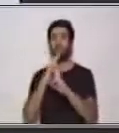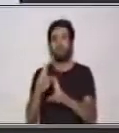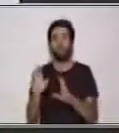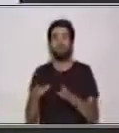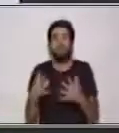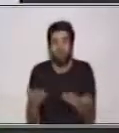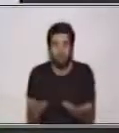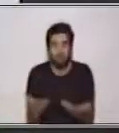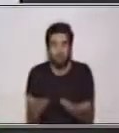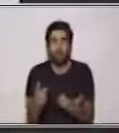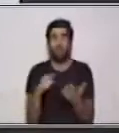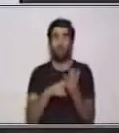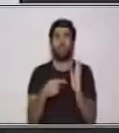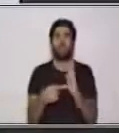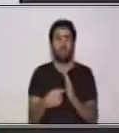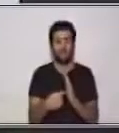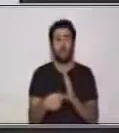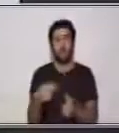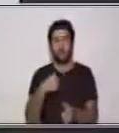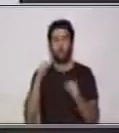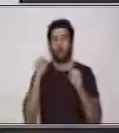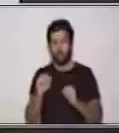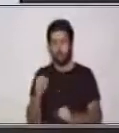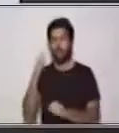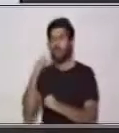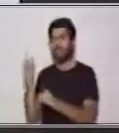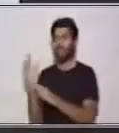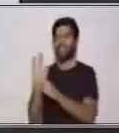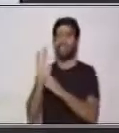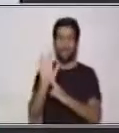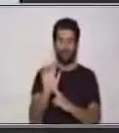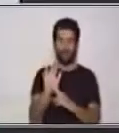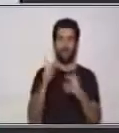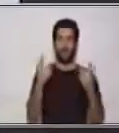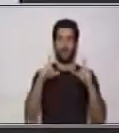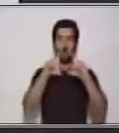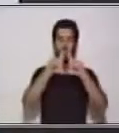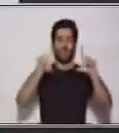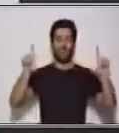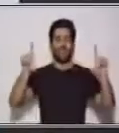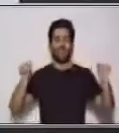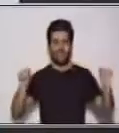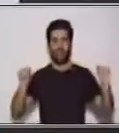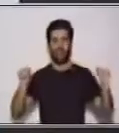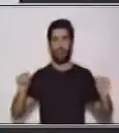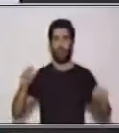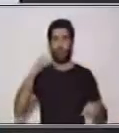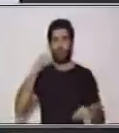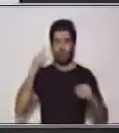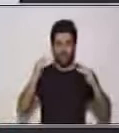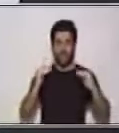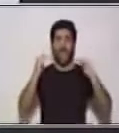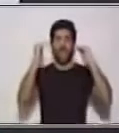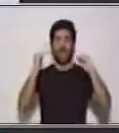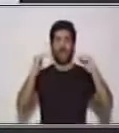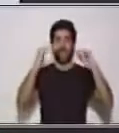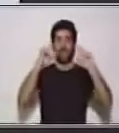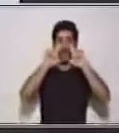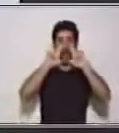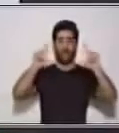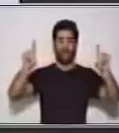Esto quiere decir que puedo representar un rectángulo de lado x,